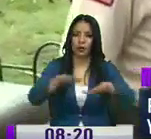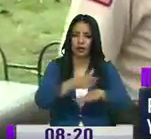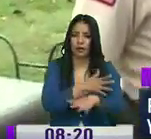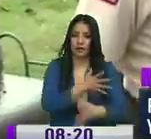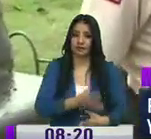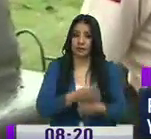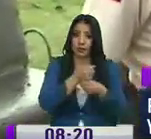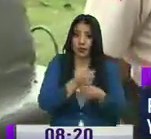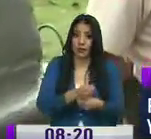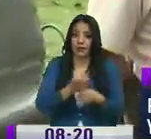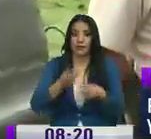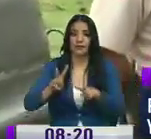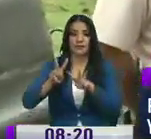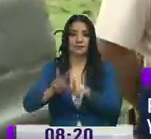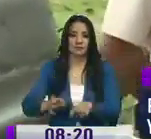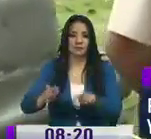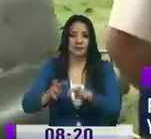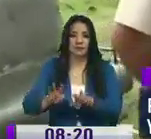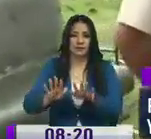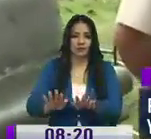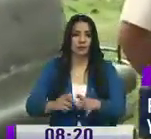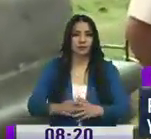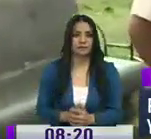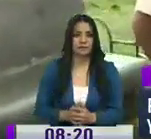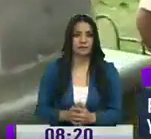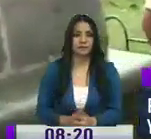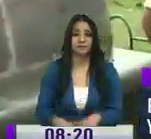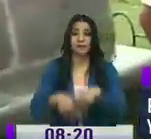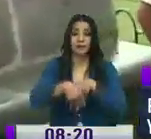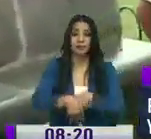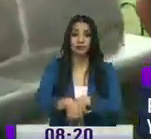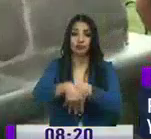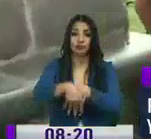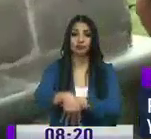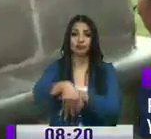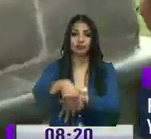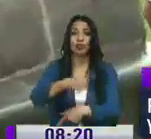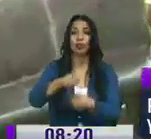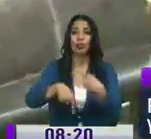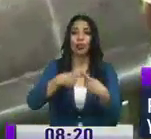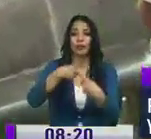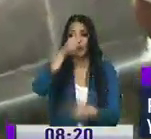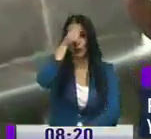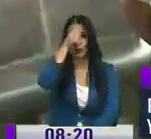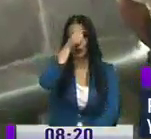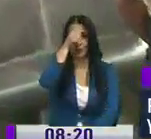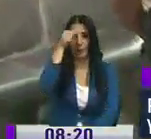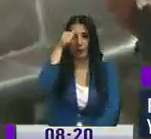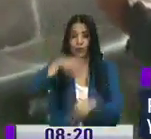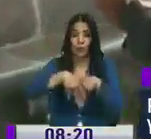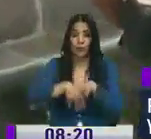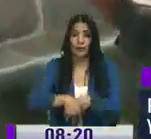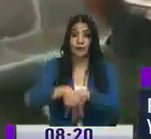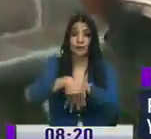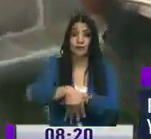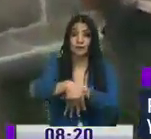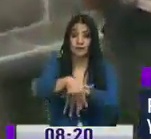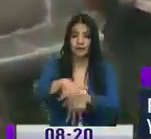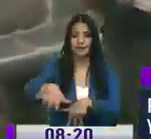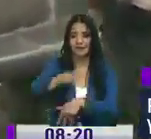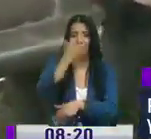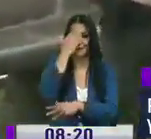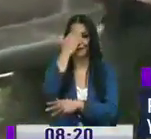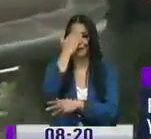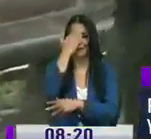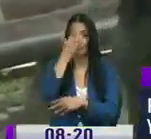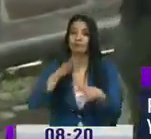en el área investigativa. Este desfile pues se va a desarrollar el día domingo. Es un desfile, como tienen conocimientos ustedes, de